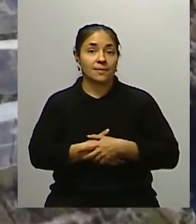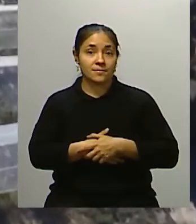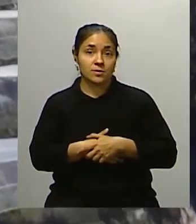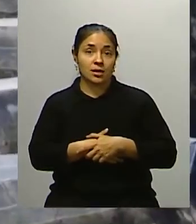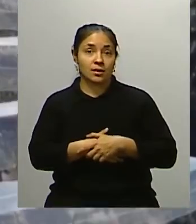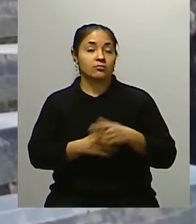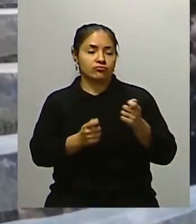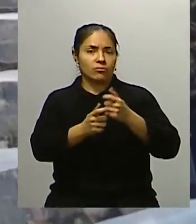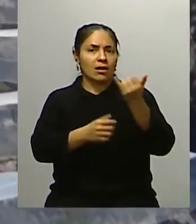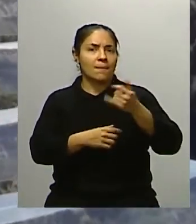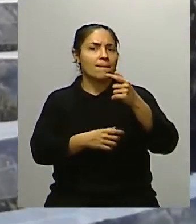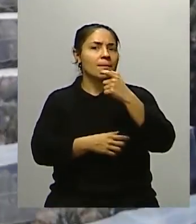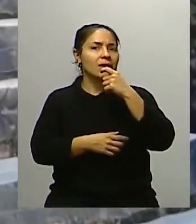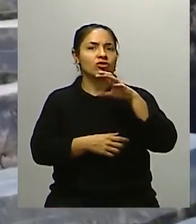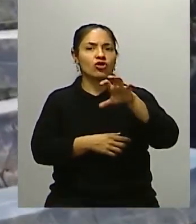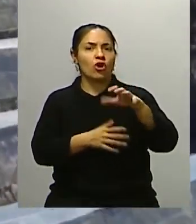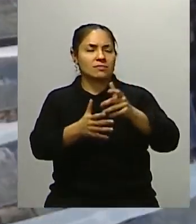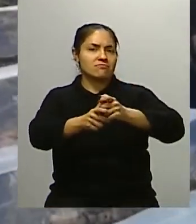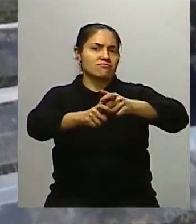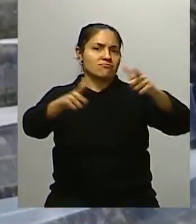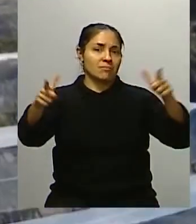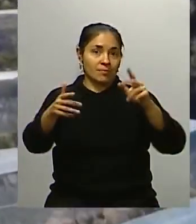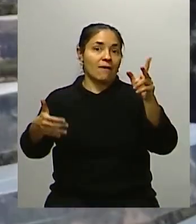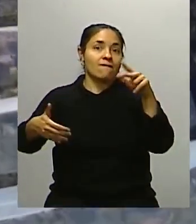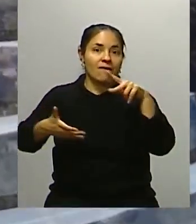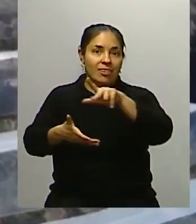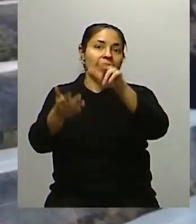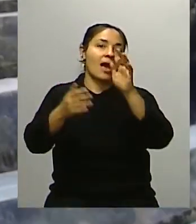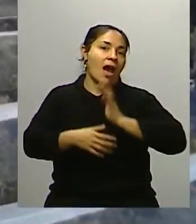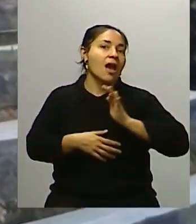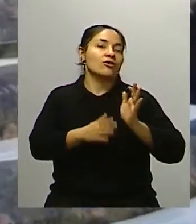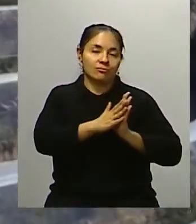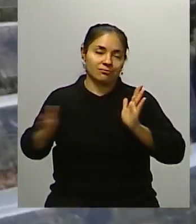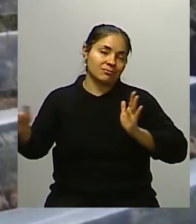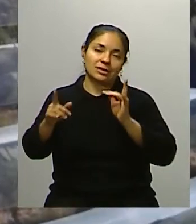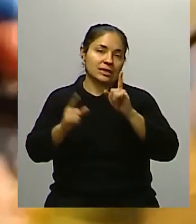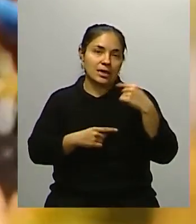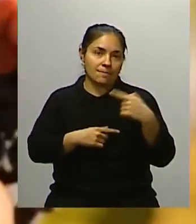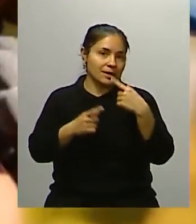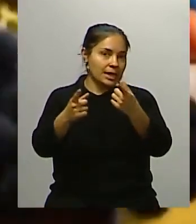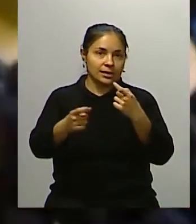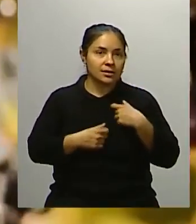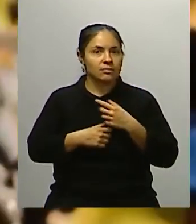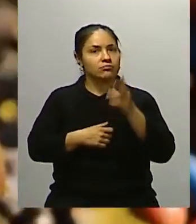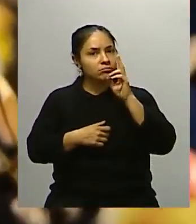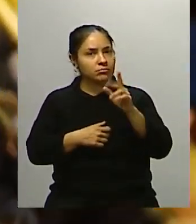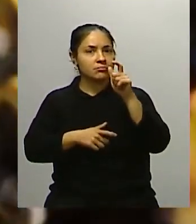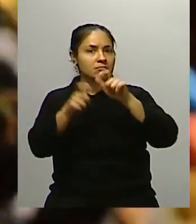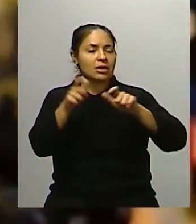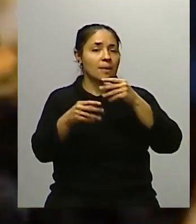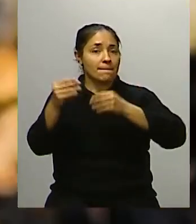bastante masiva en nuestra provincia, por lo menos en época de vendimia y durante todo el año, siempre se necesita también. Pero se está viendo en donde muchas